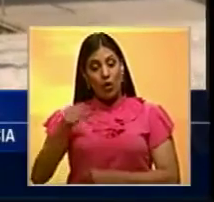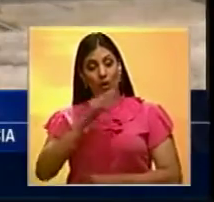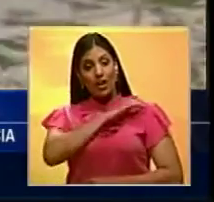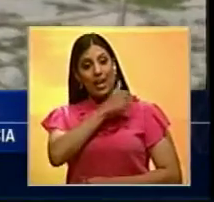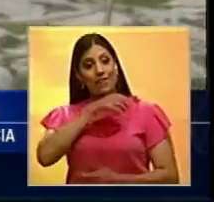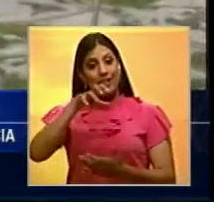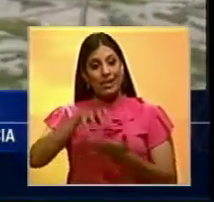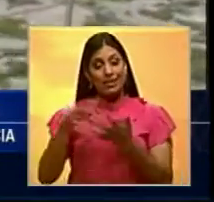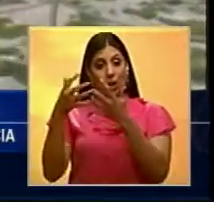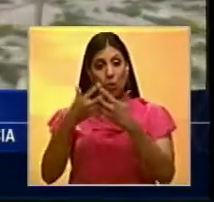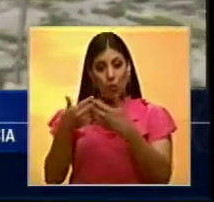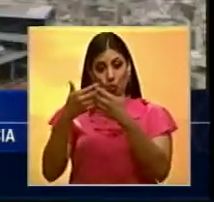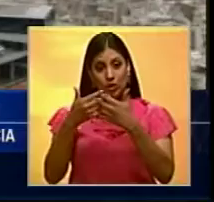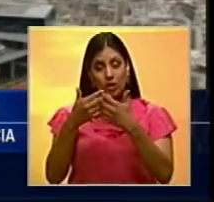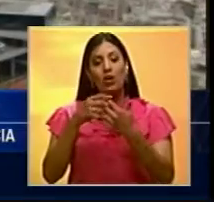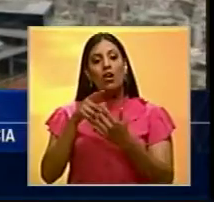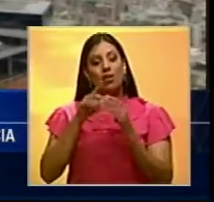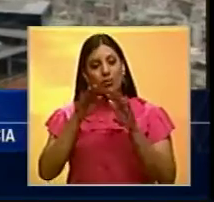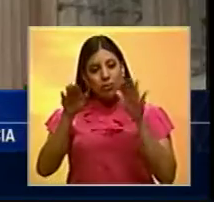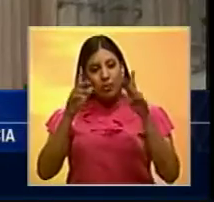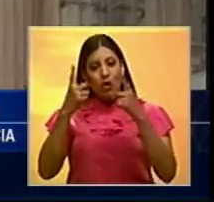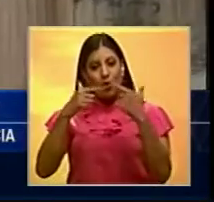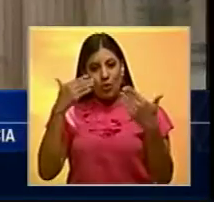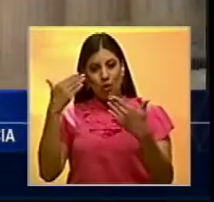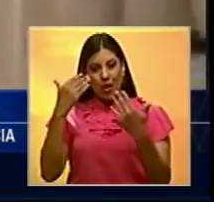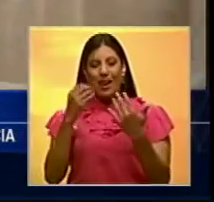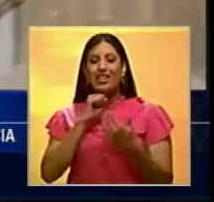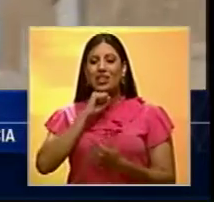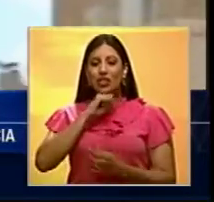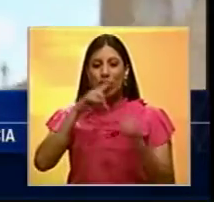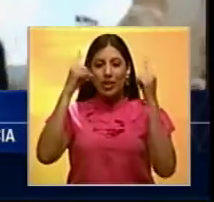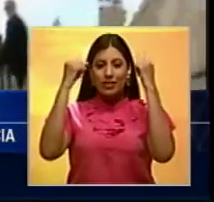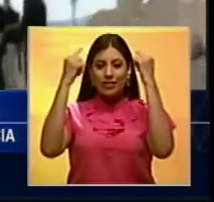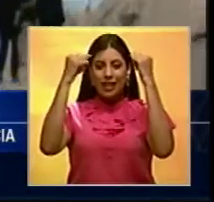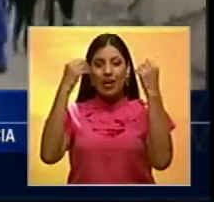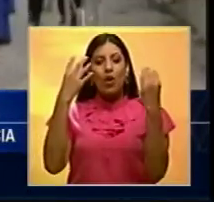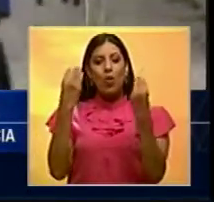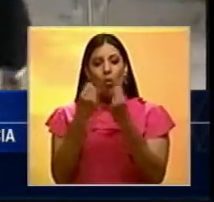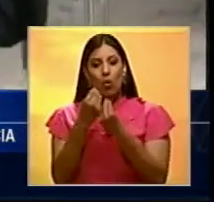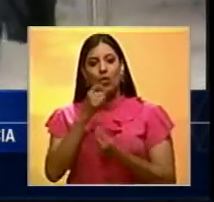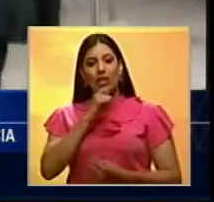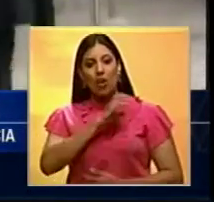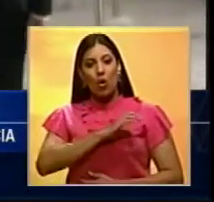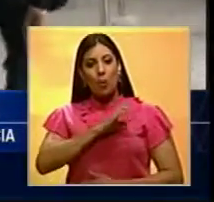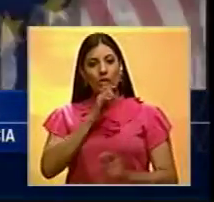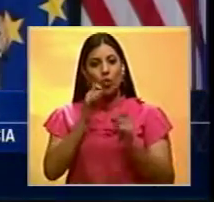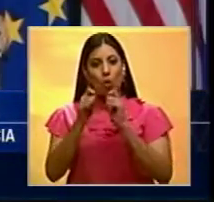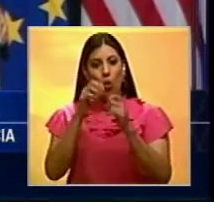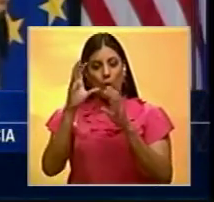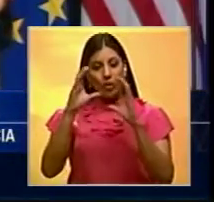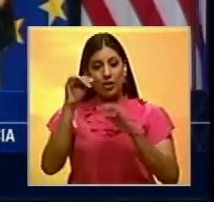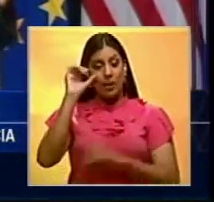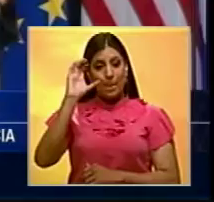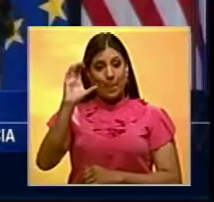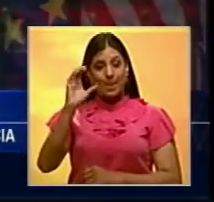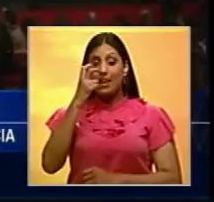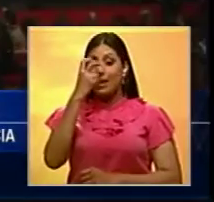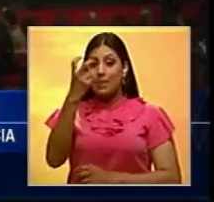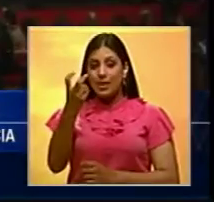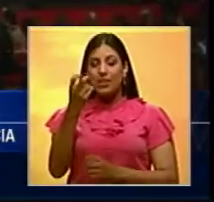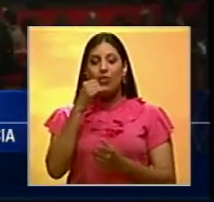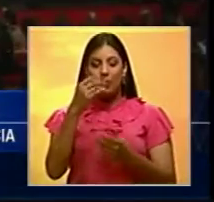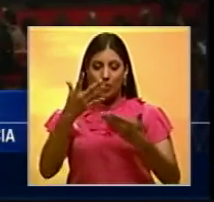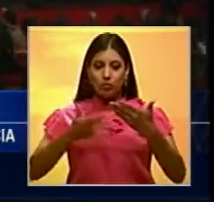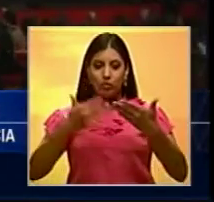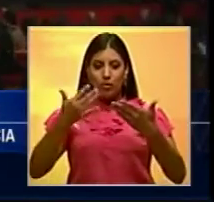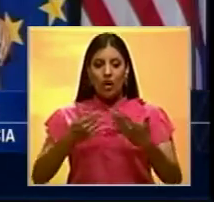Estado estadounidense recorrió la Acrópolis griega en compañía de su comitiva y de medios de comunicación de su país. Tras la visita, ofreció un